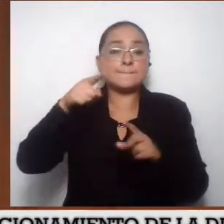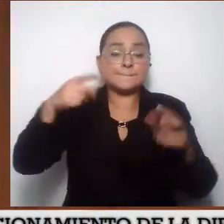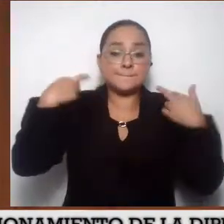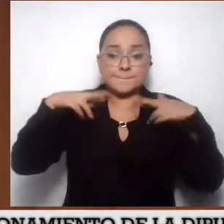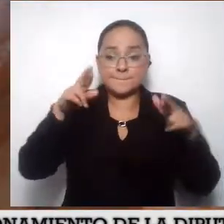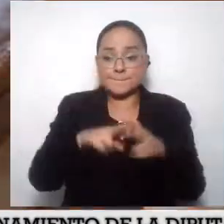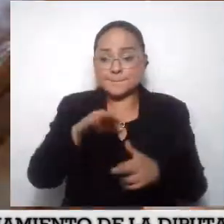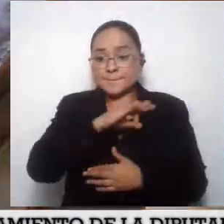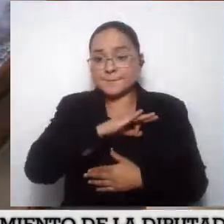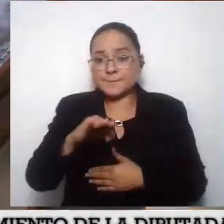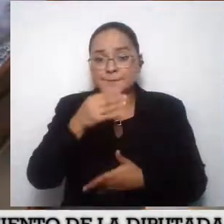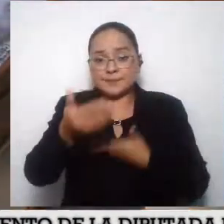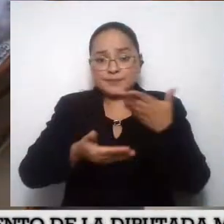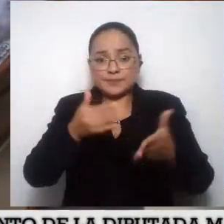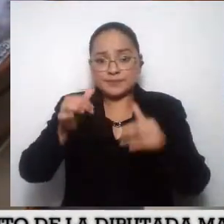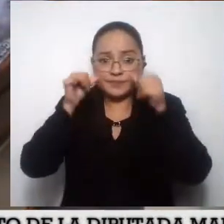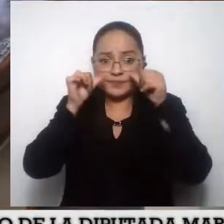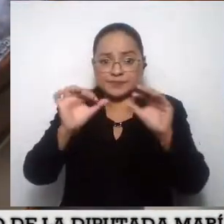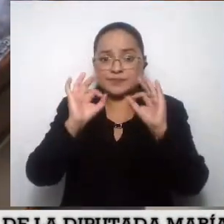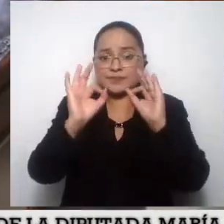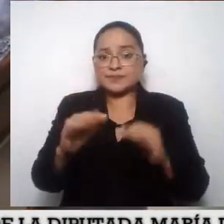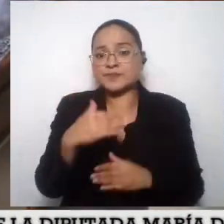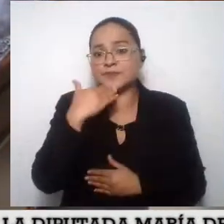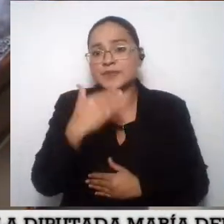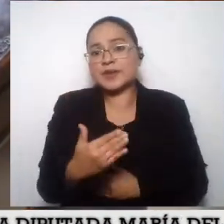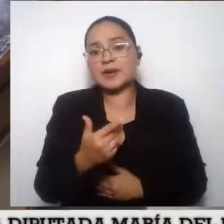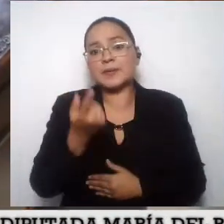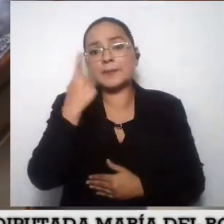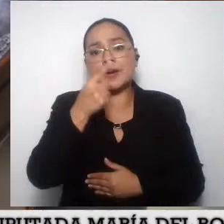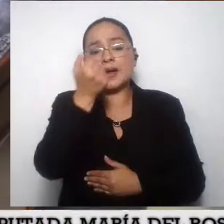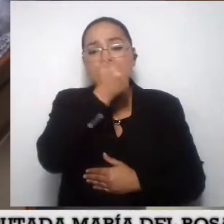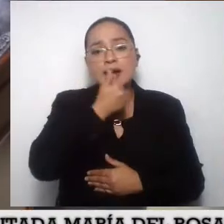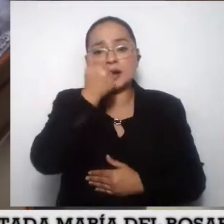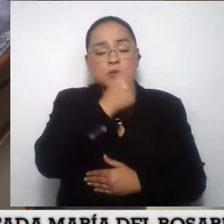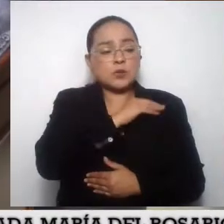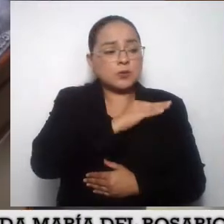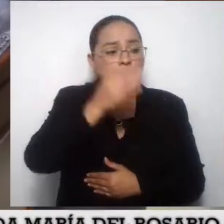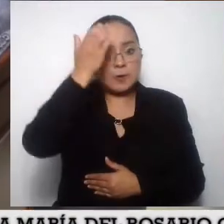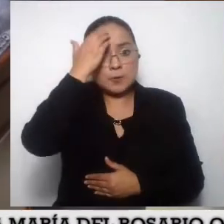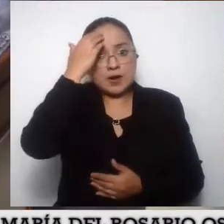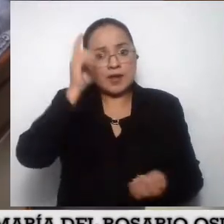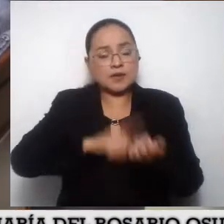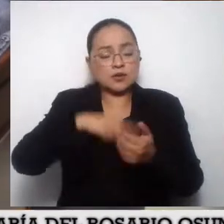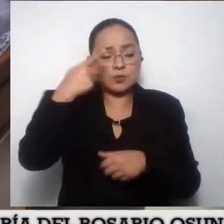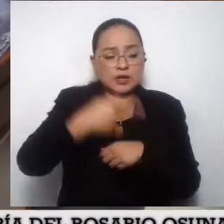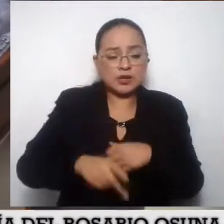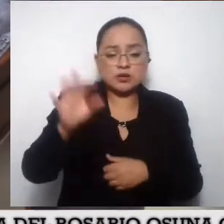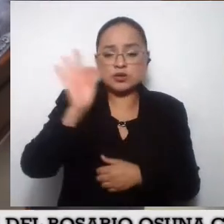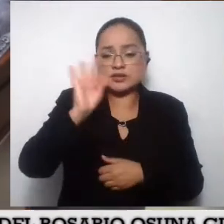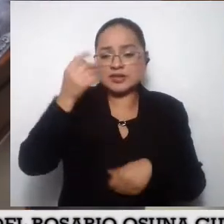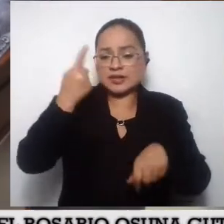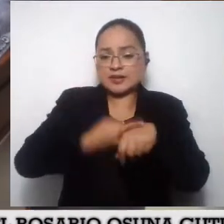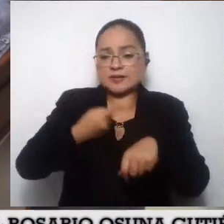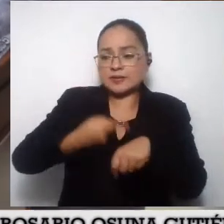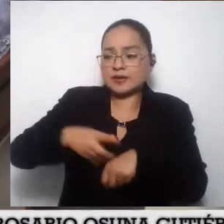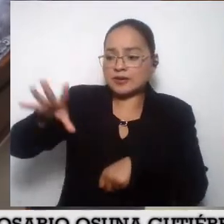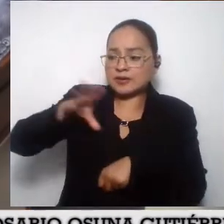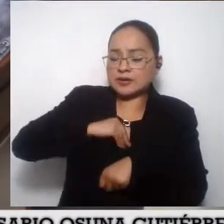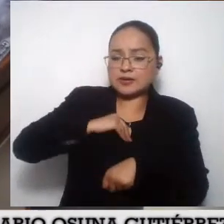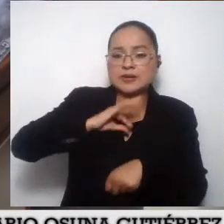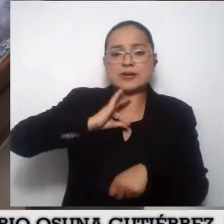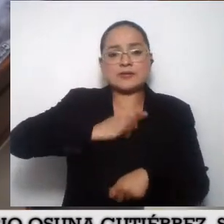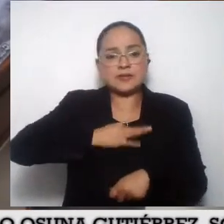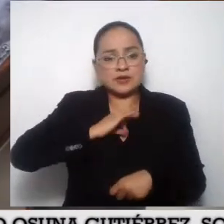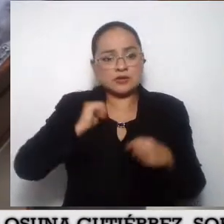dar un servicio de calidad, para que los alumnos conozcan los riesgos de posibles enfermedades infecciosas y que los